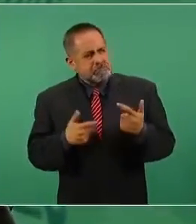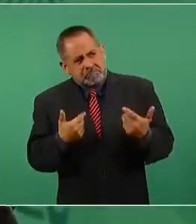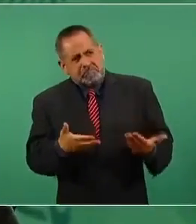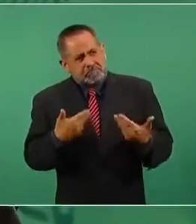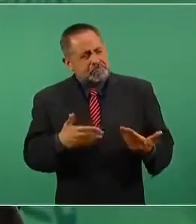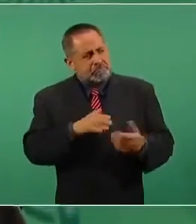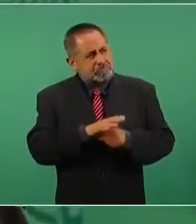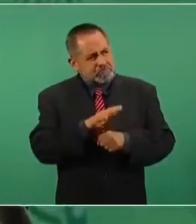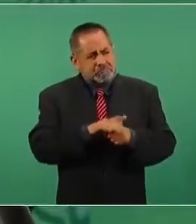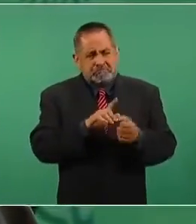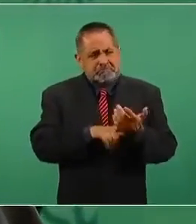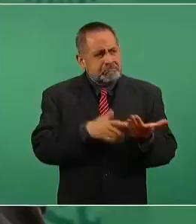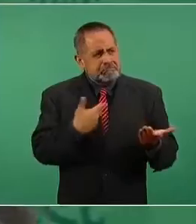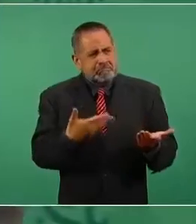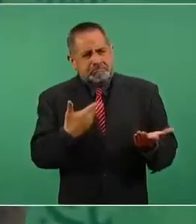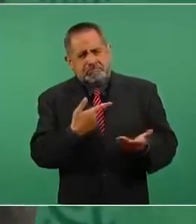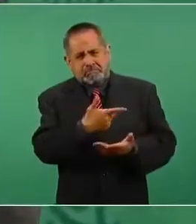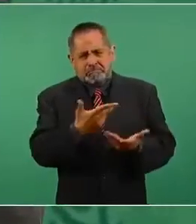bueno